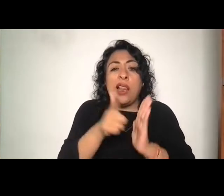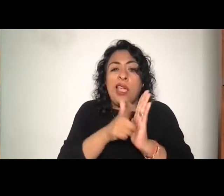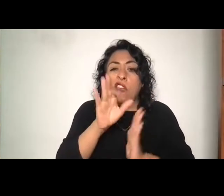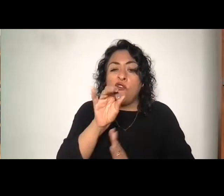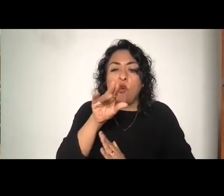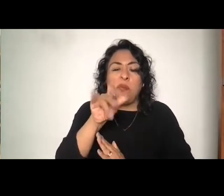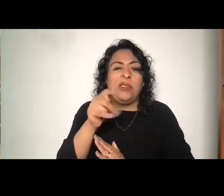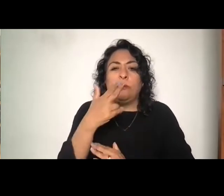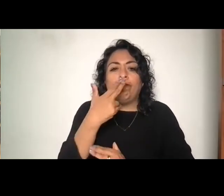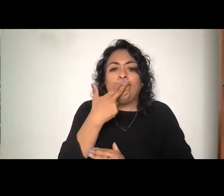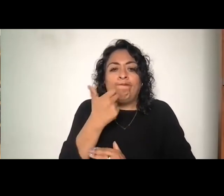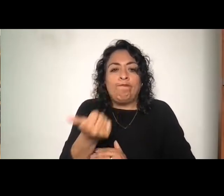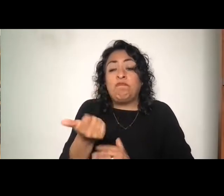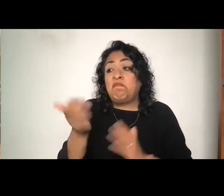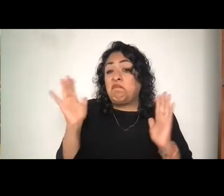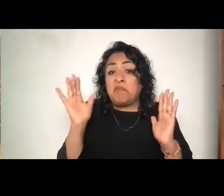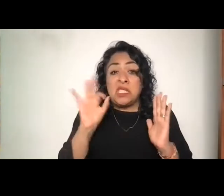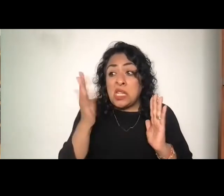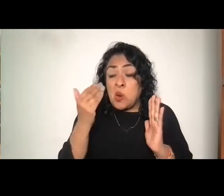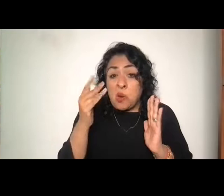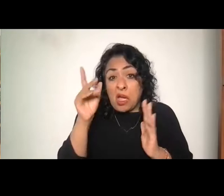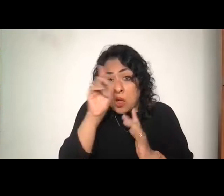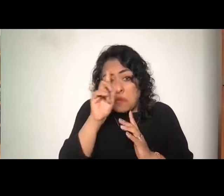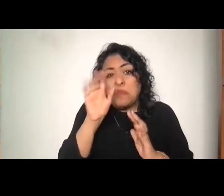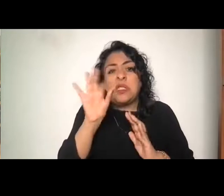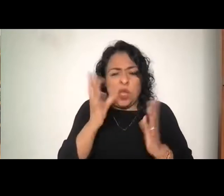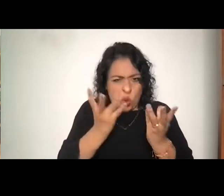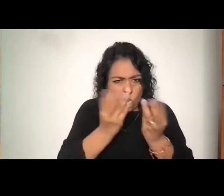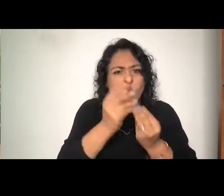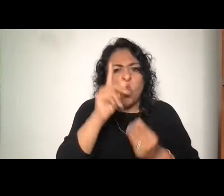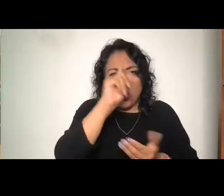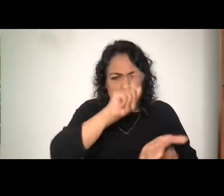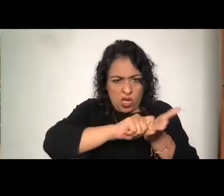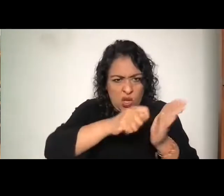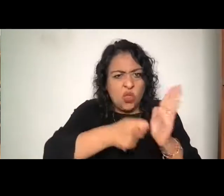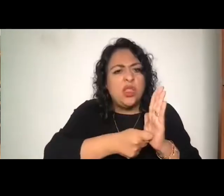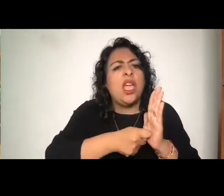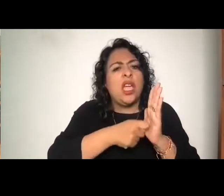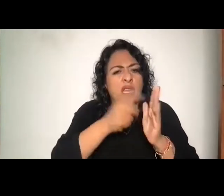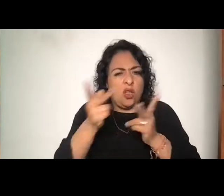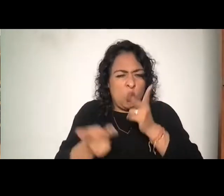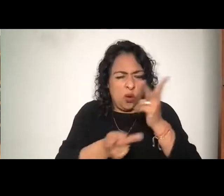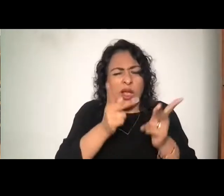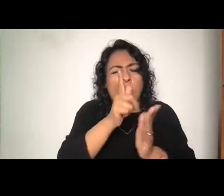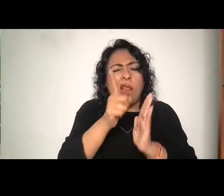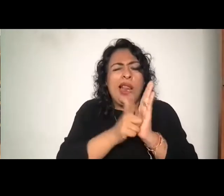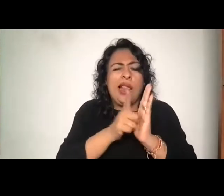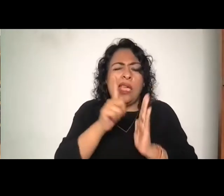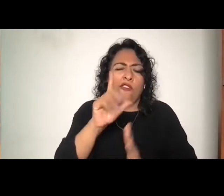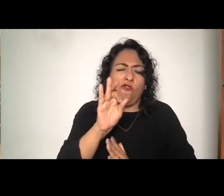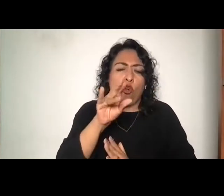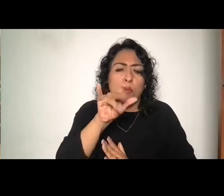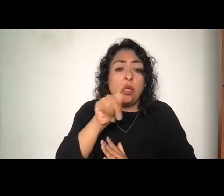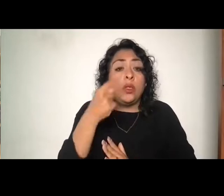ni siquiera contamos con el Consejo. Quizá podemos, junto con el Consejo Técnico Consultivo de la Ley de Fomento, ayudar a tener